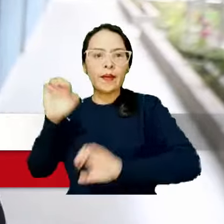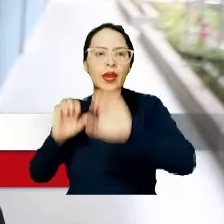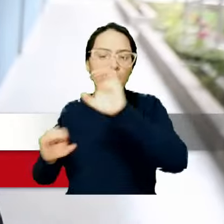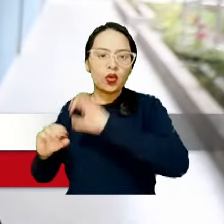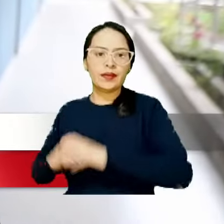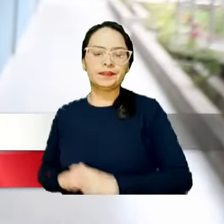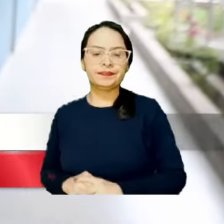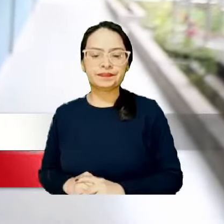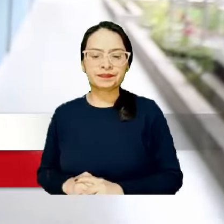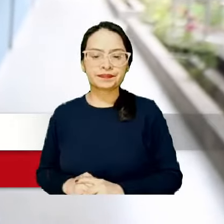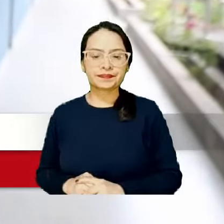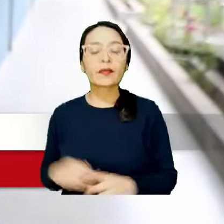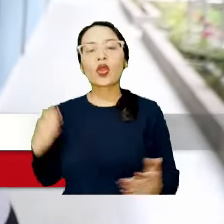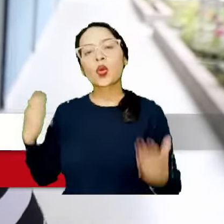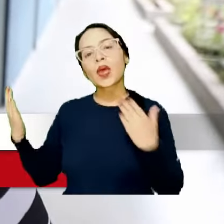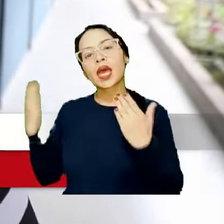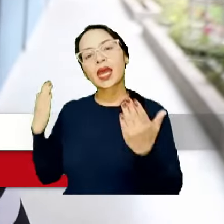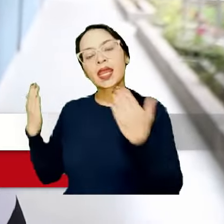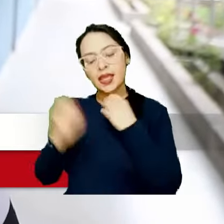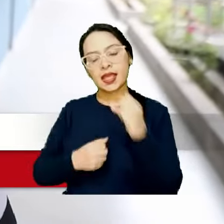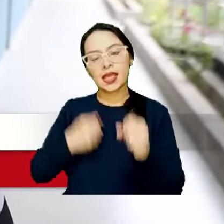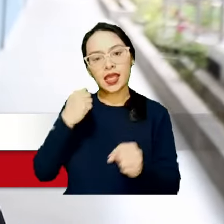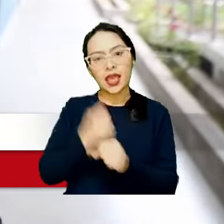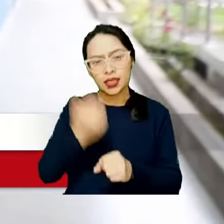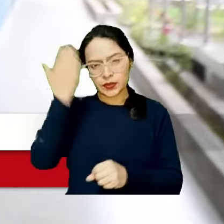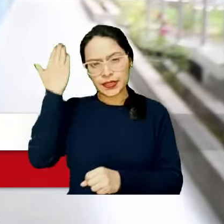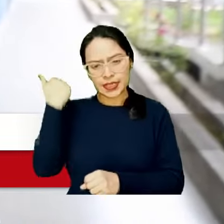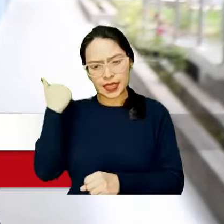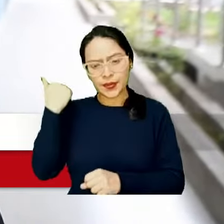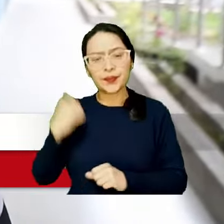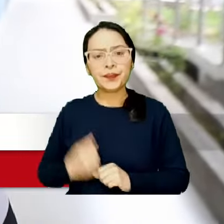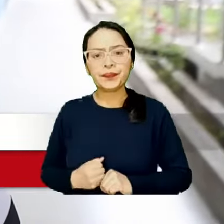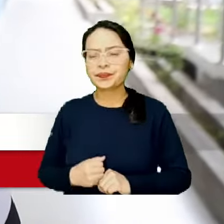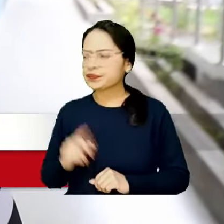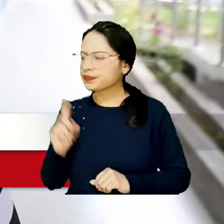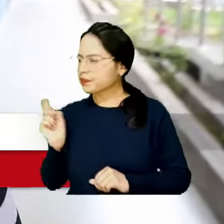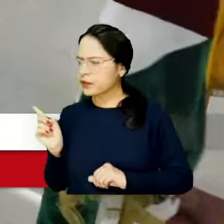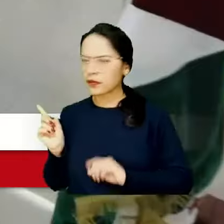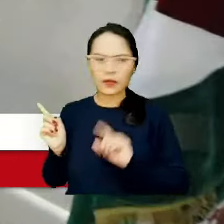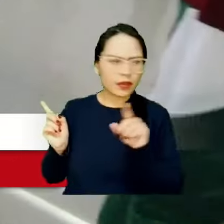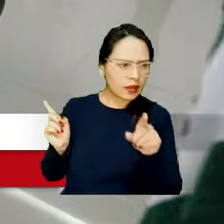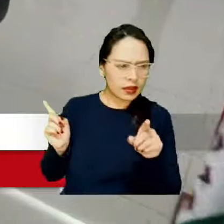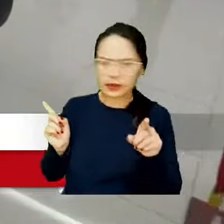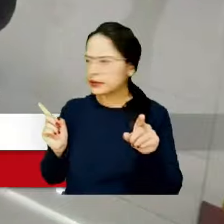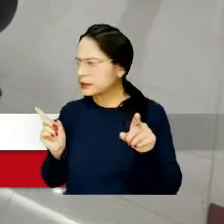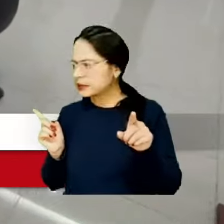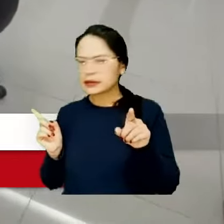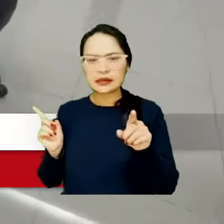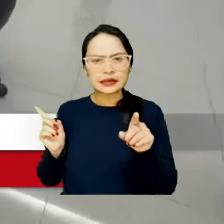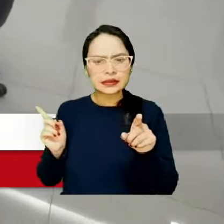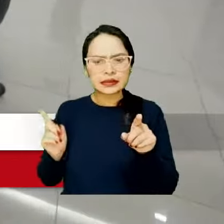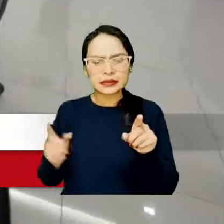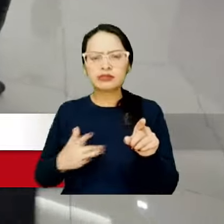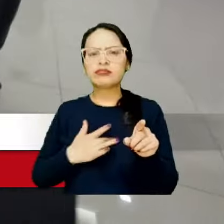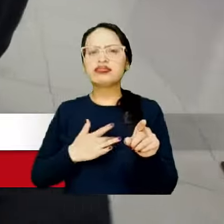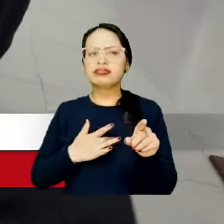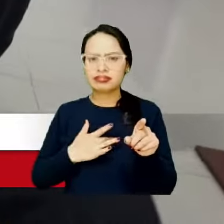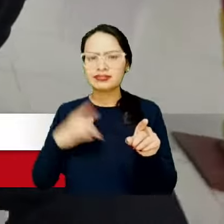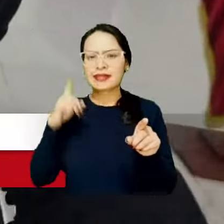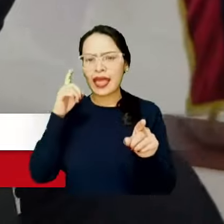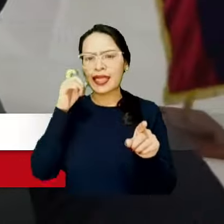En un comparativo con el año pasado ahora, seguimos teniendo un comparativo a favor, pero estamos trabajando